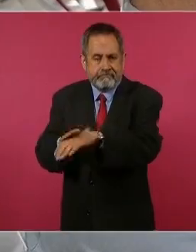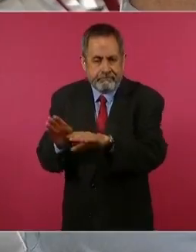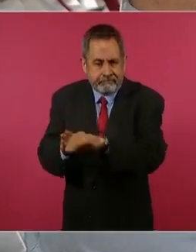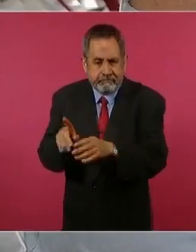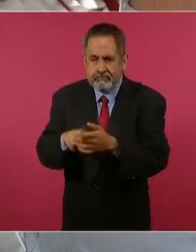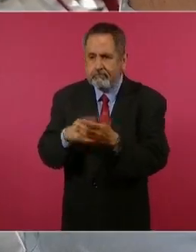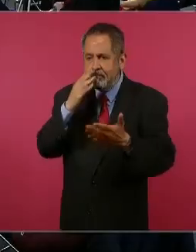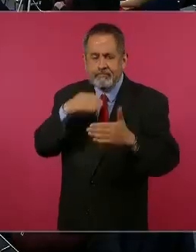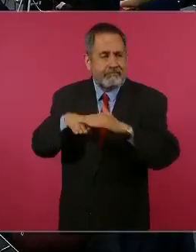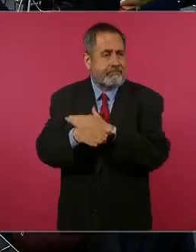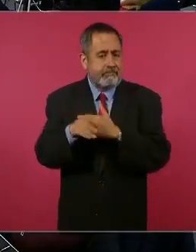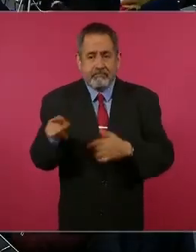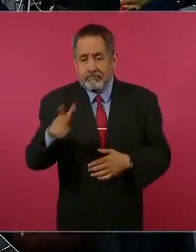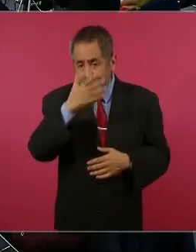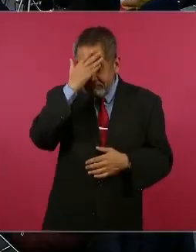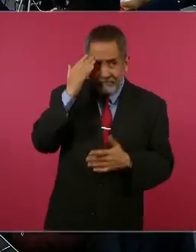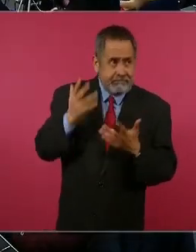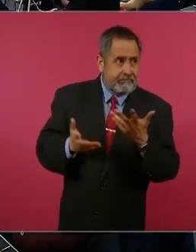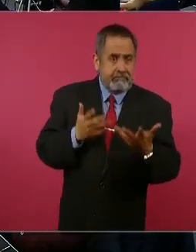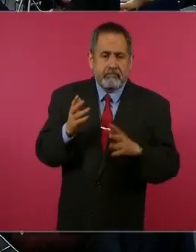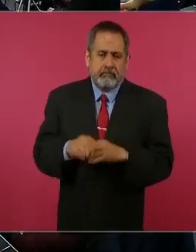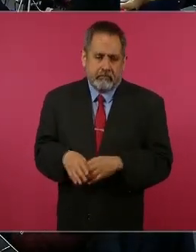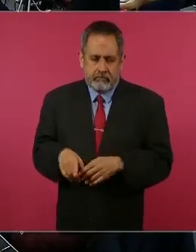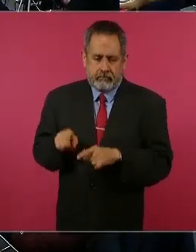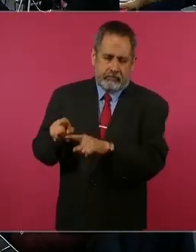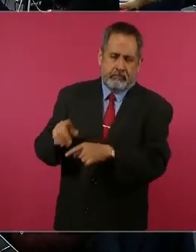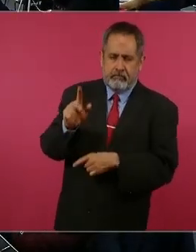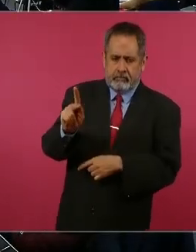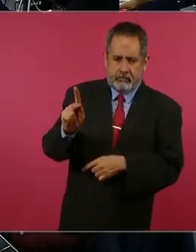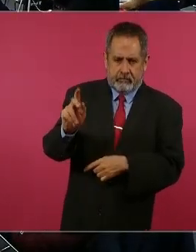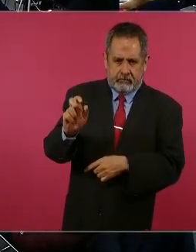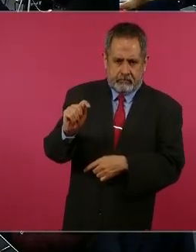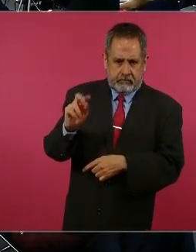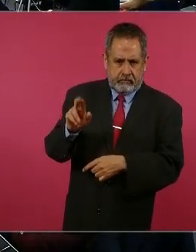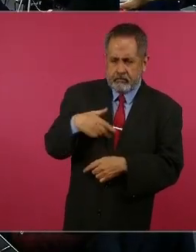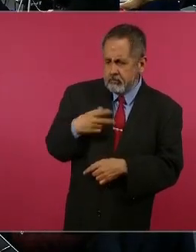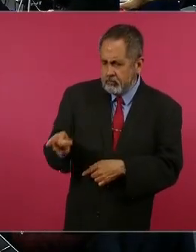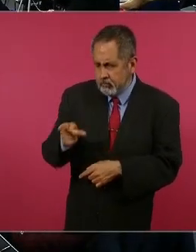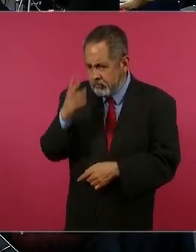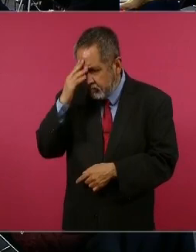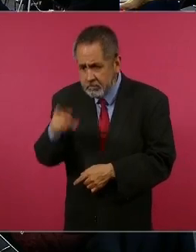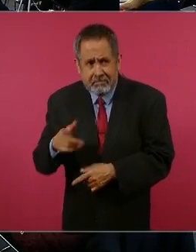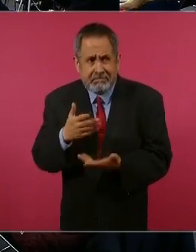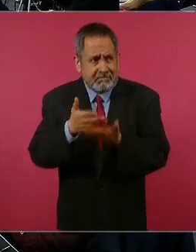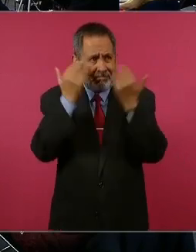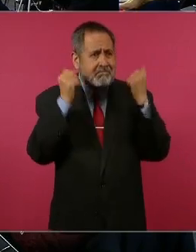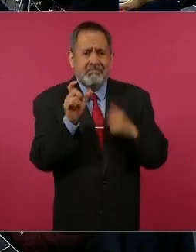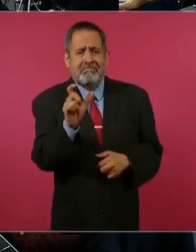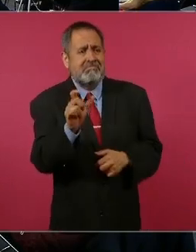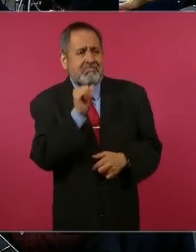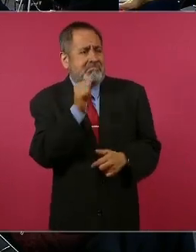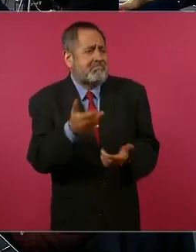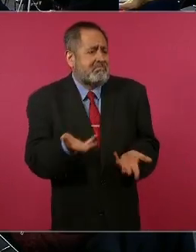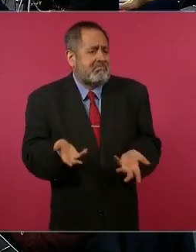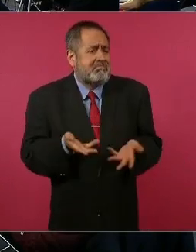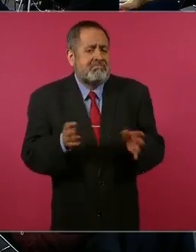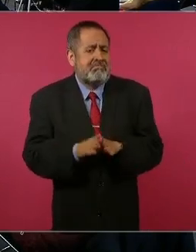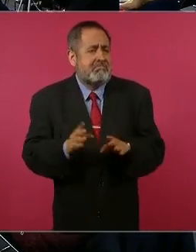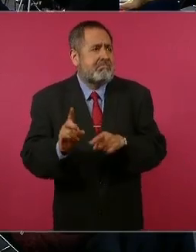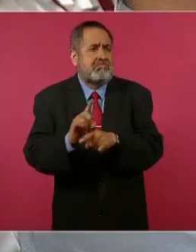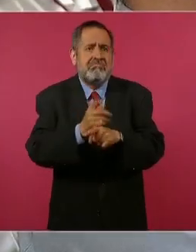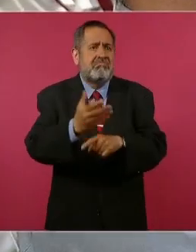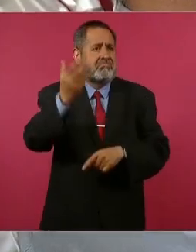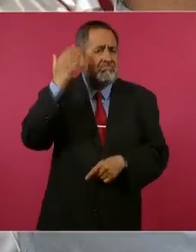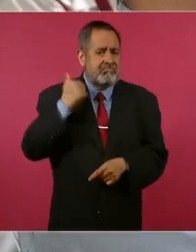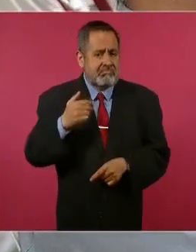el acceso no saben yo a ella a Petrita en particular le preguntaba y ella decía que no tienen ni identificación que desde hace